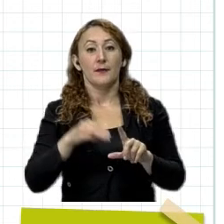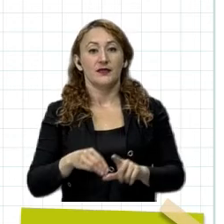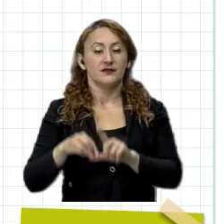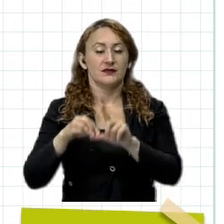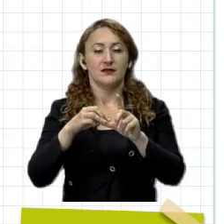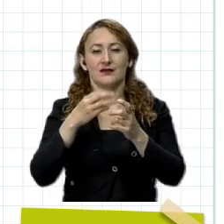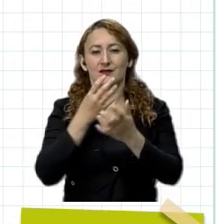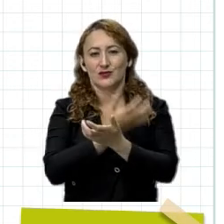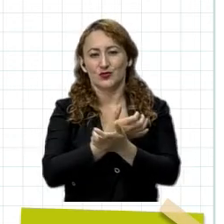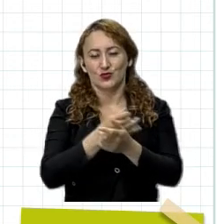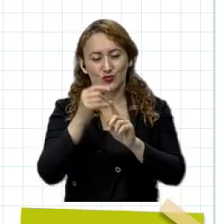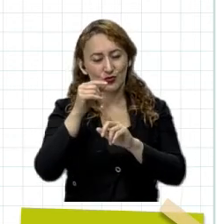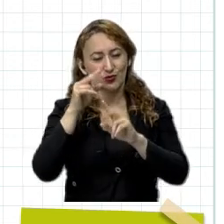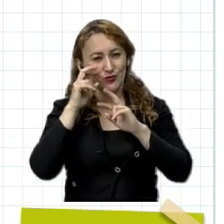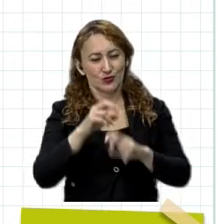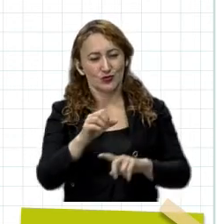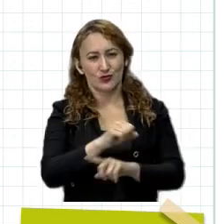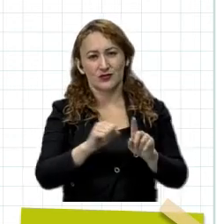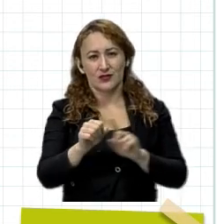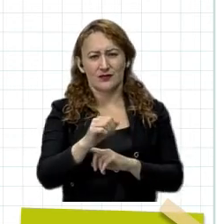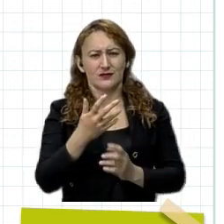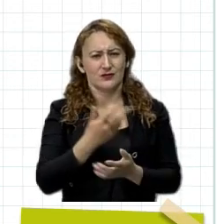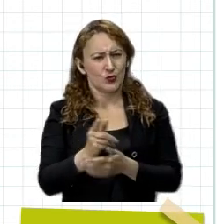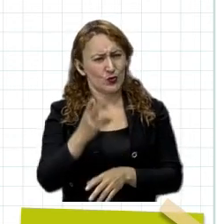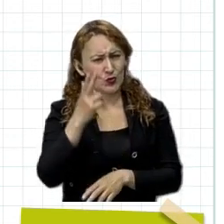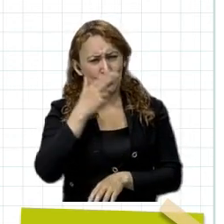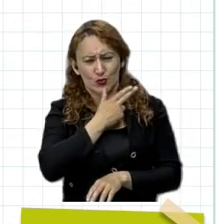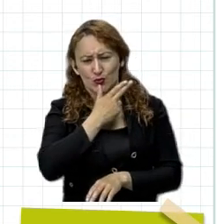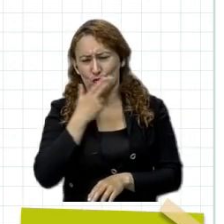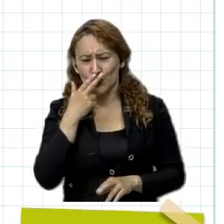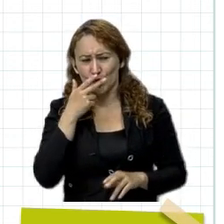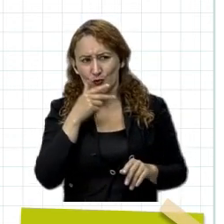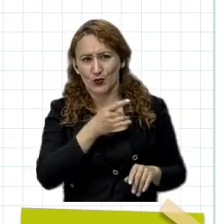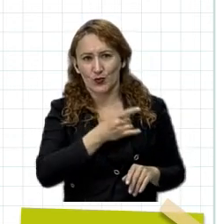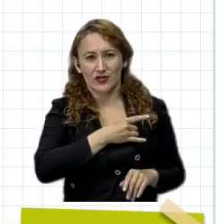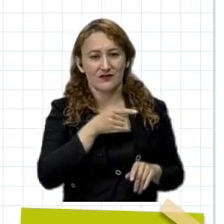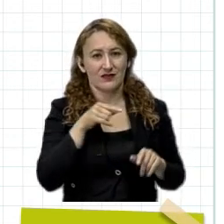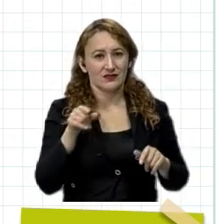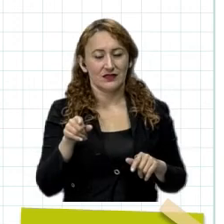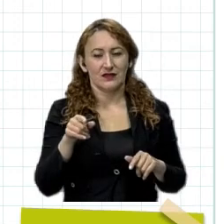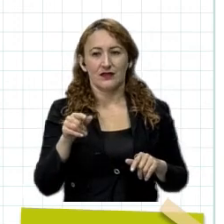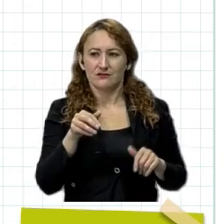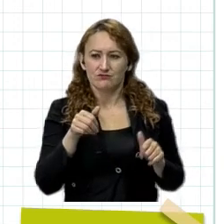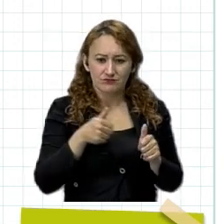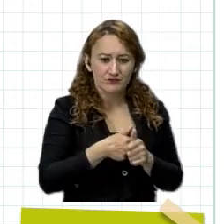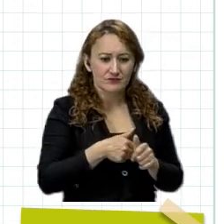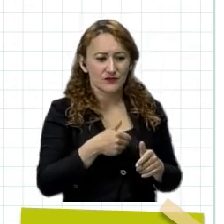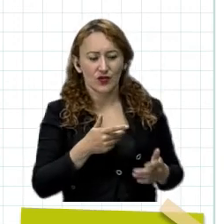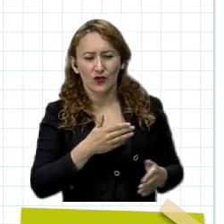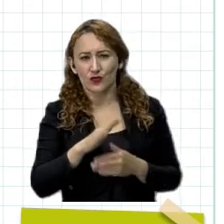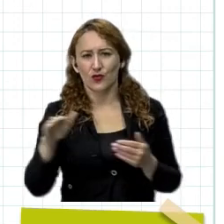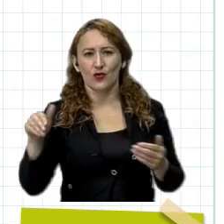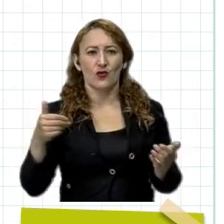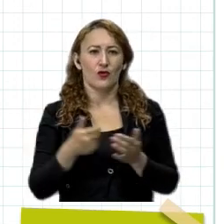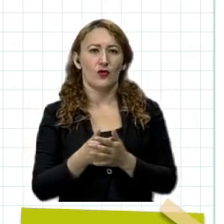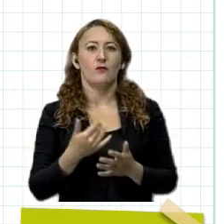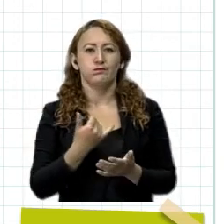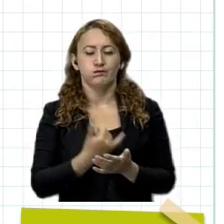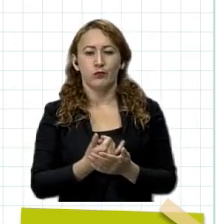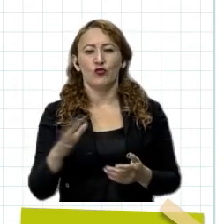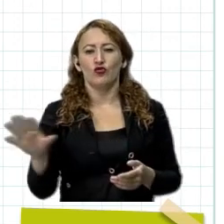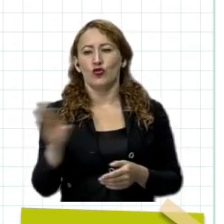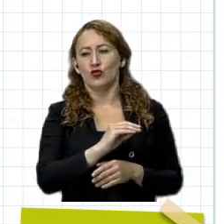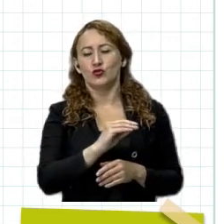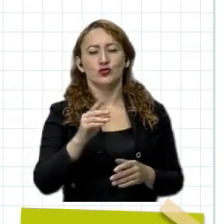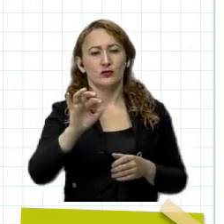ciencia. Una persona súper comprometida con la universidad, que está ahí detrás de todo, de todos,